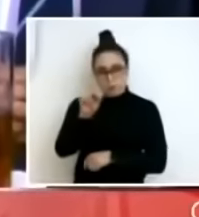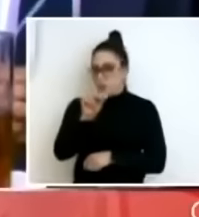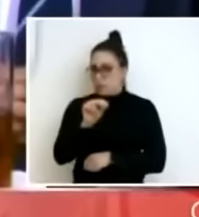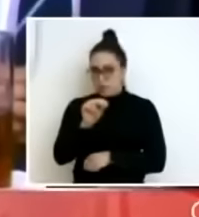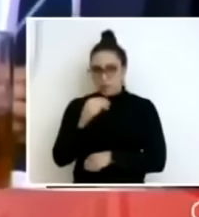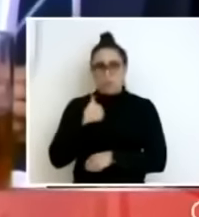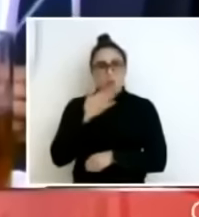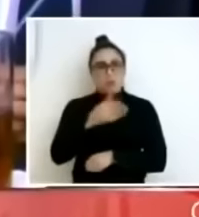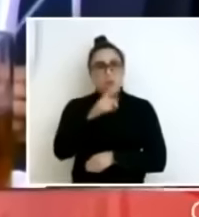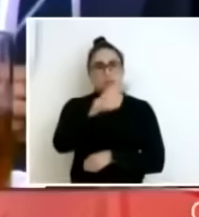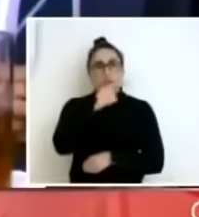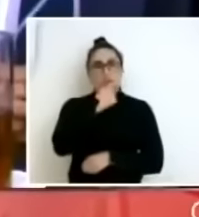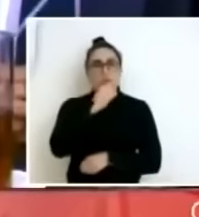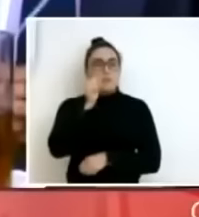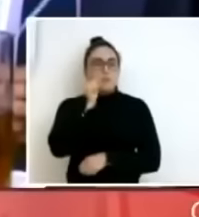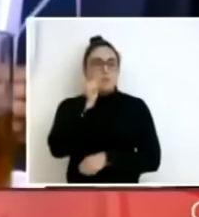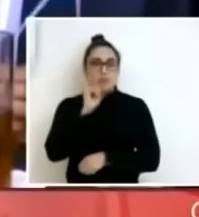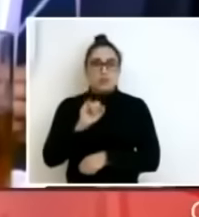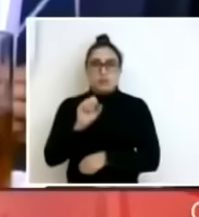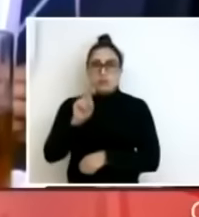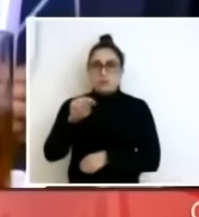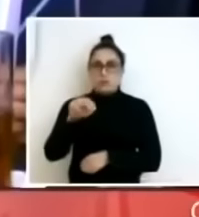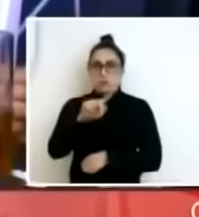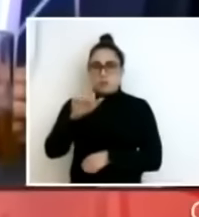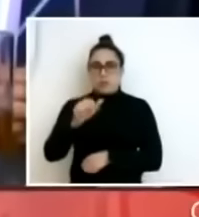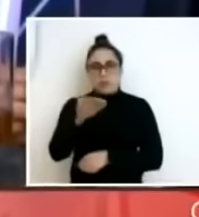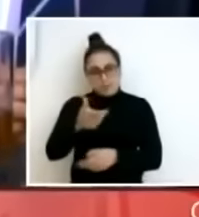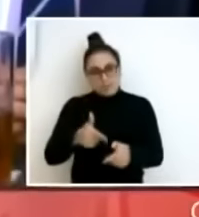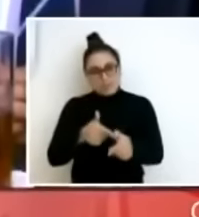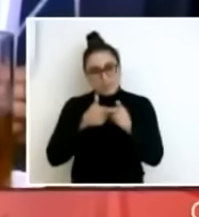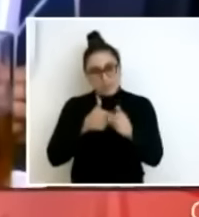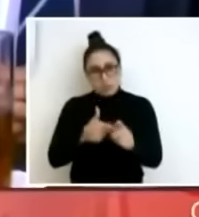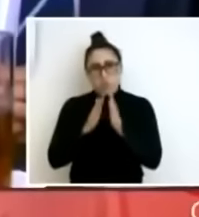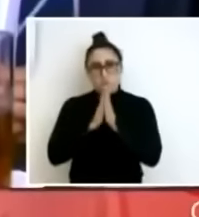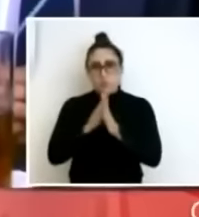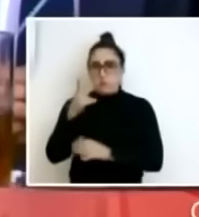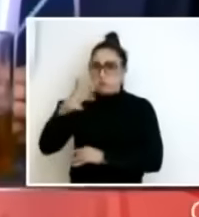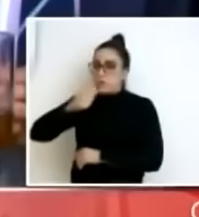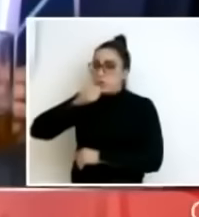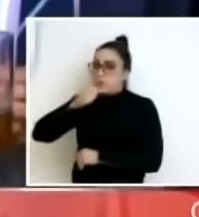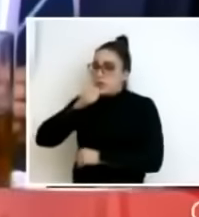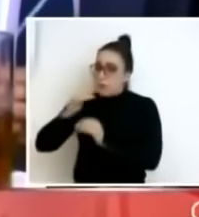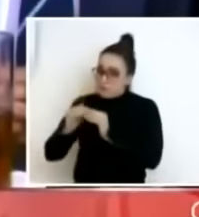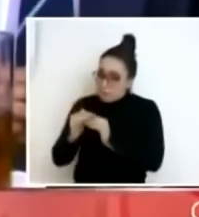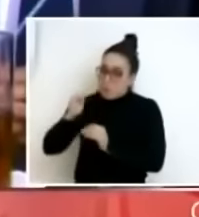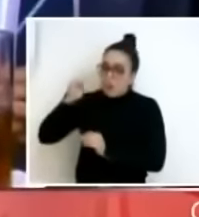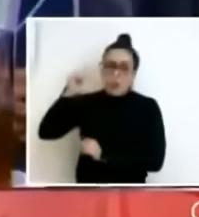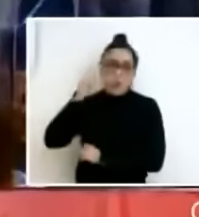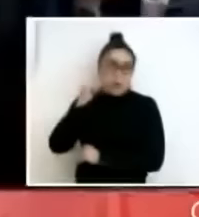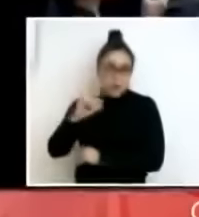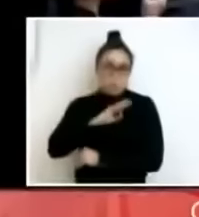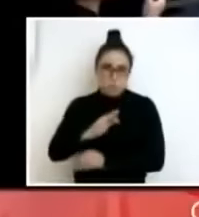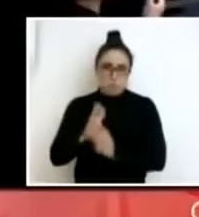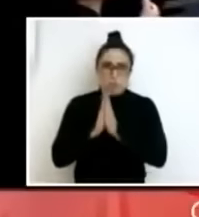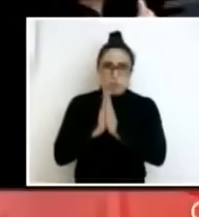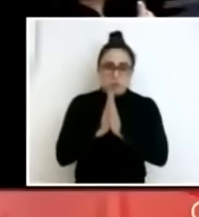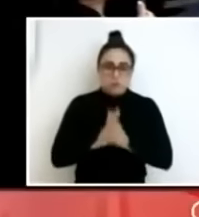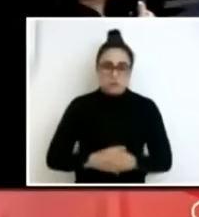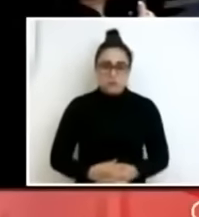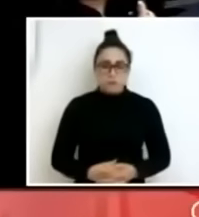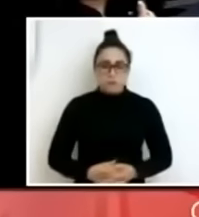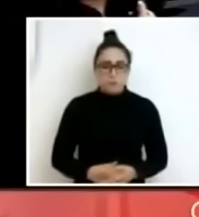senador insunza adelante y suban el volumen de su micrófono por